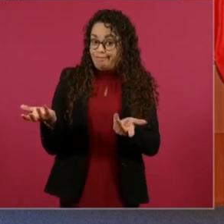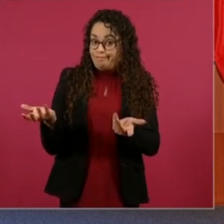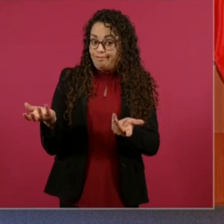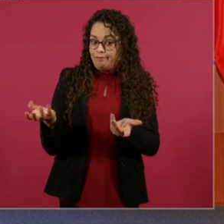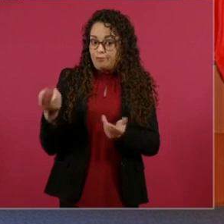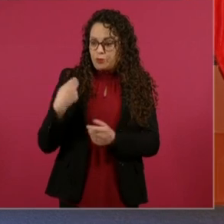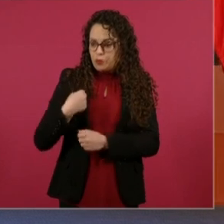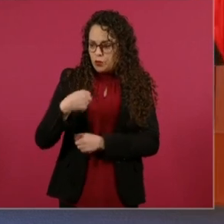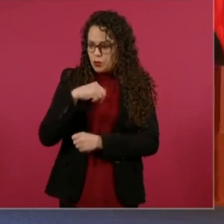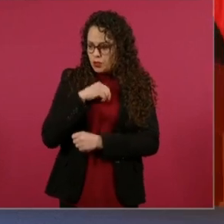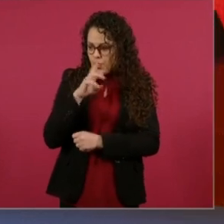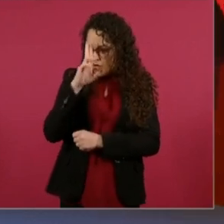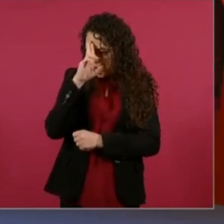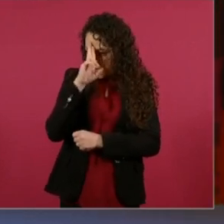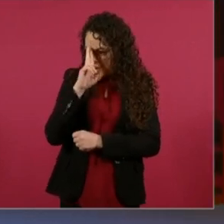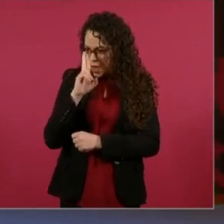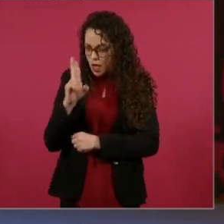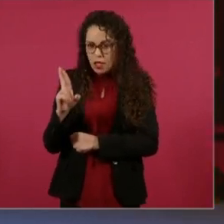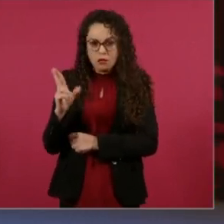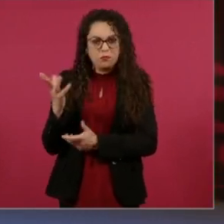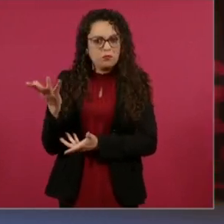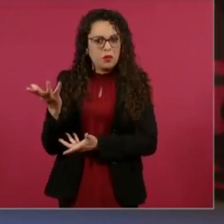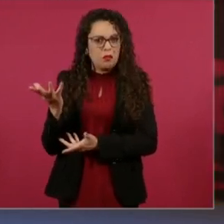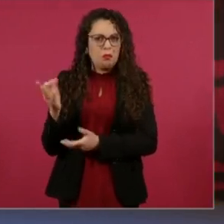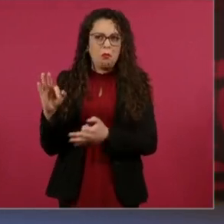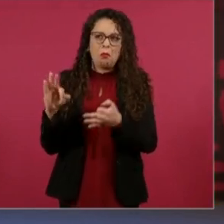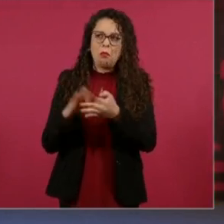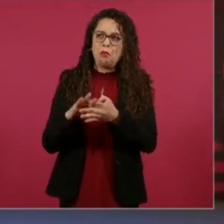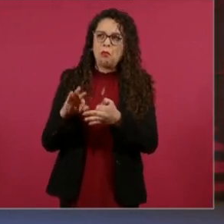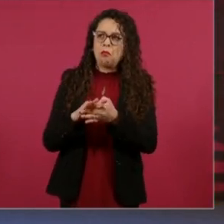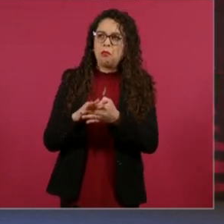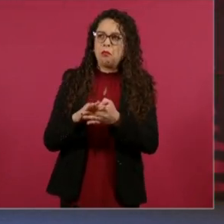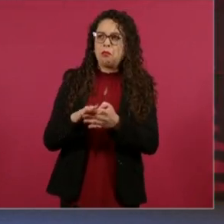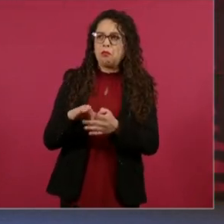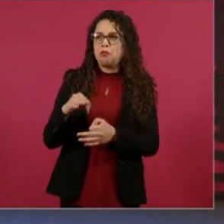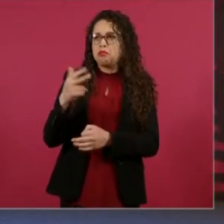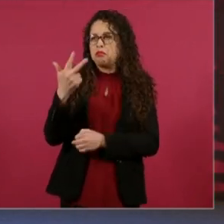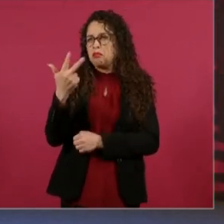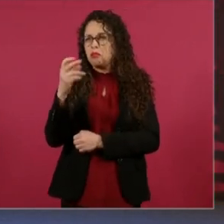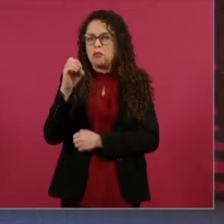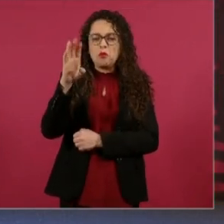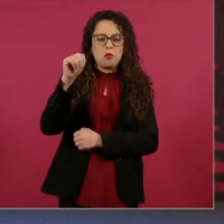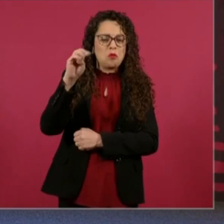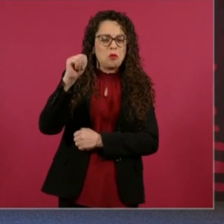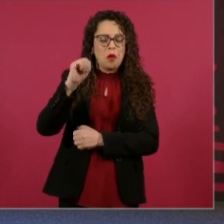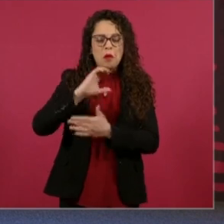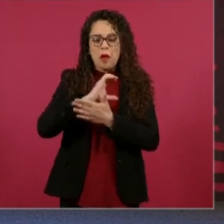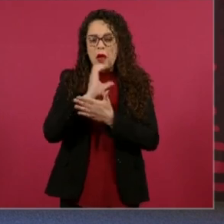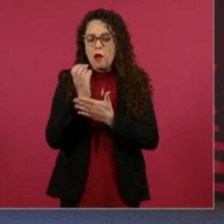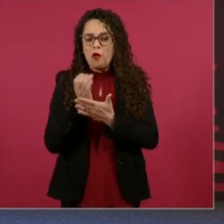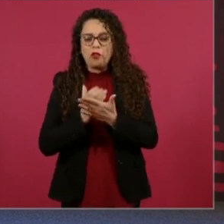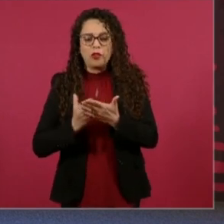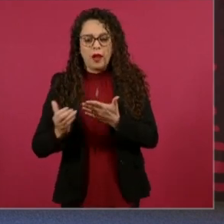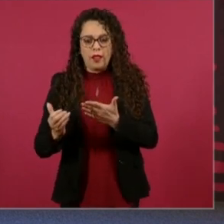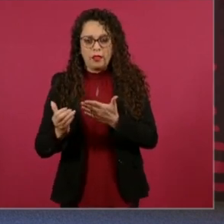son como 8 o 9 contratos, porque hasta en el centro, a ver dónde está